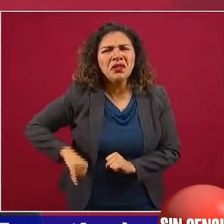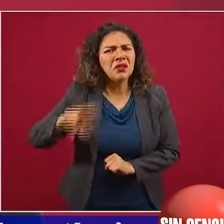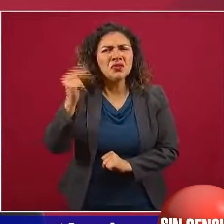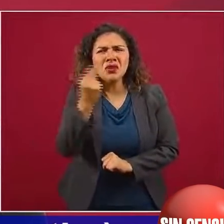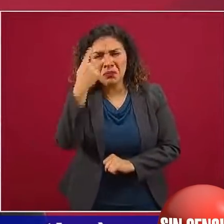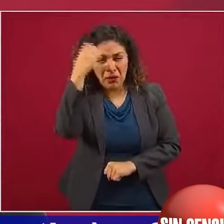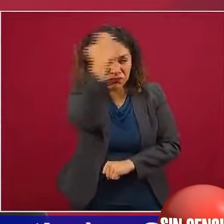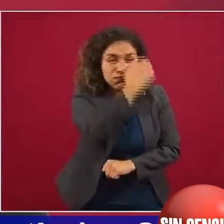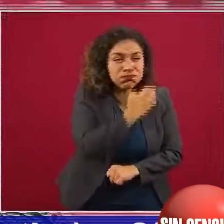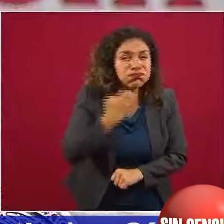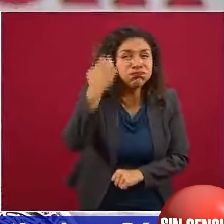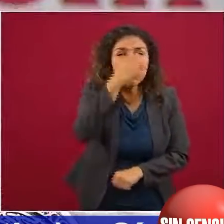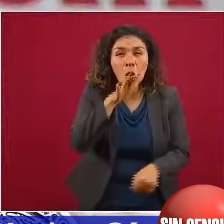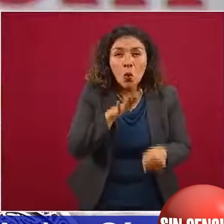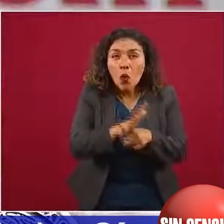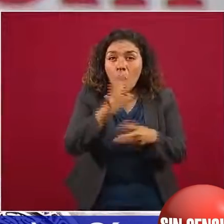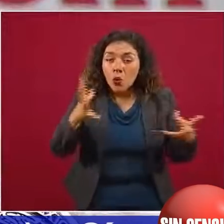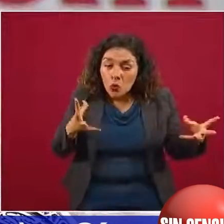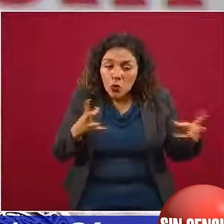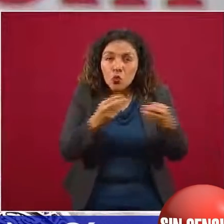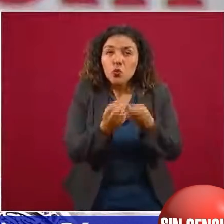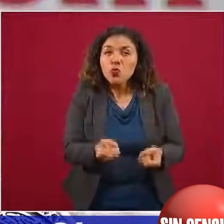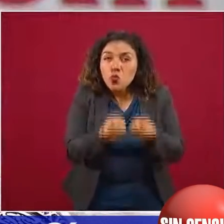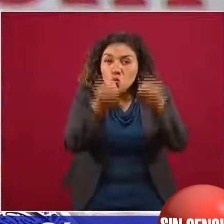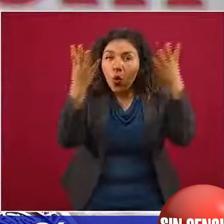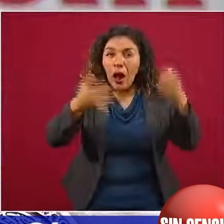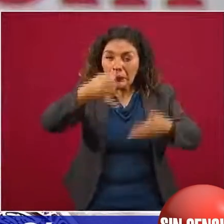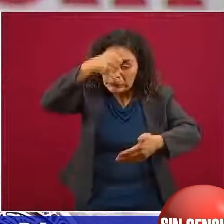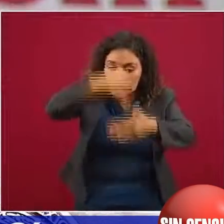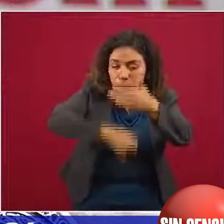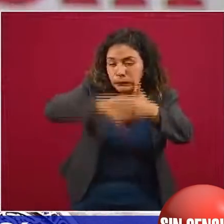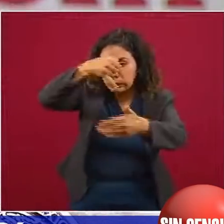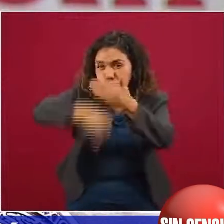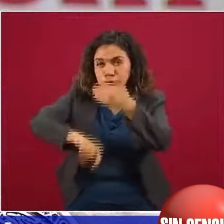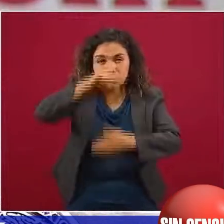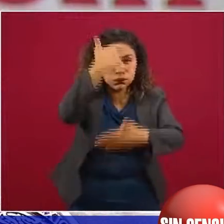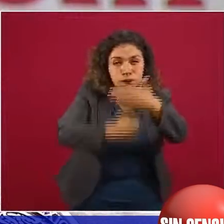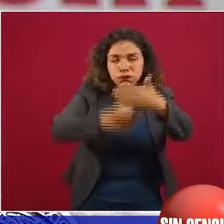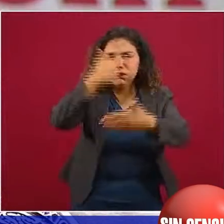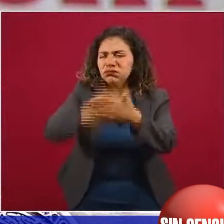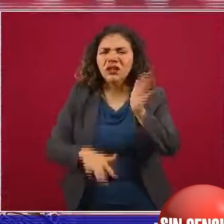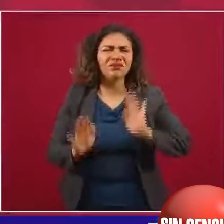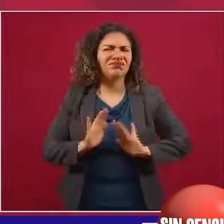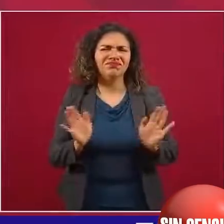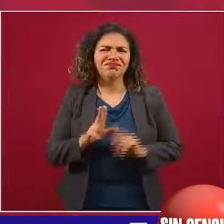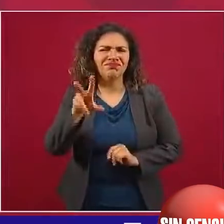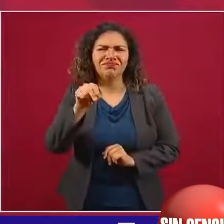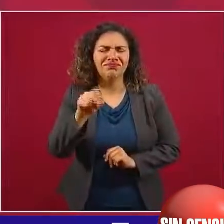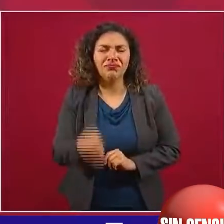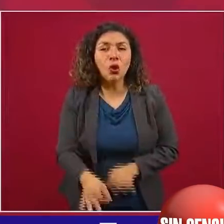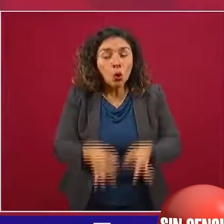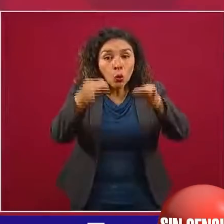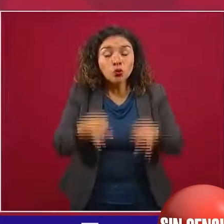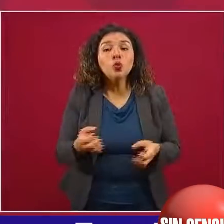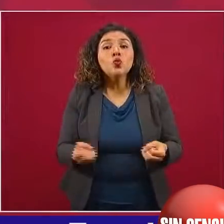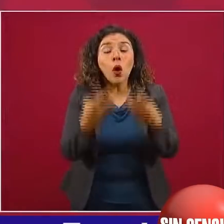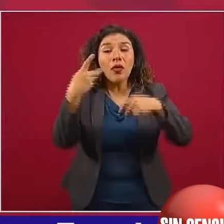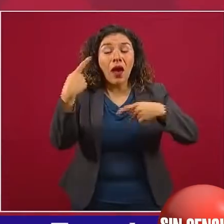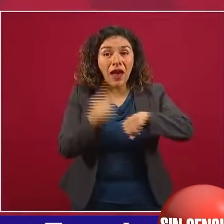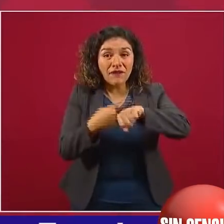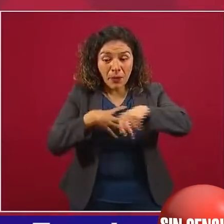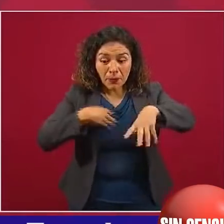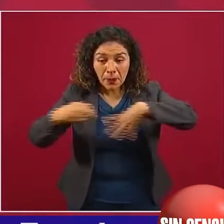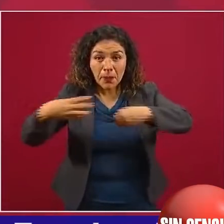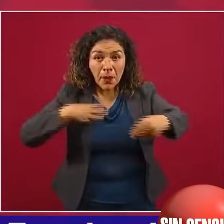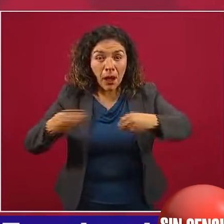de vigilancia epidemiológica pretende contar exhaustivamente todos y cada uno de los casos. El tamaño real de la epidemia,